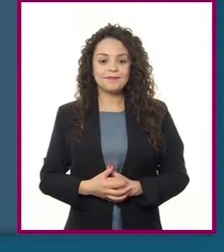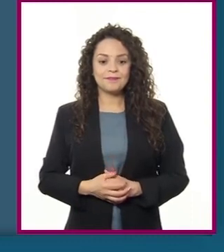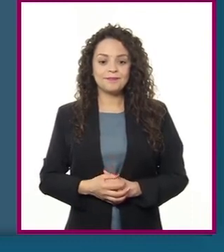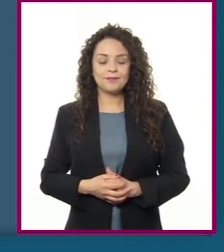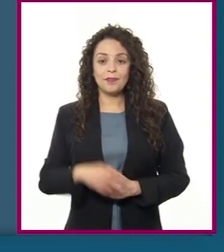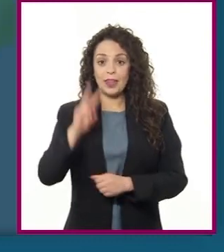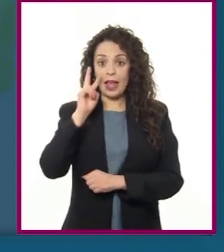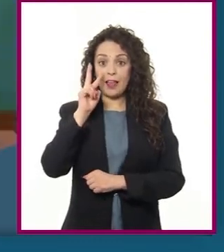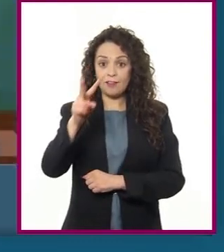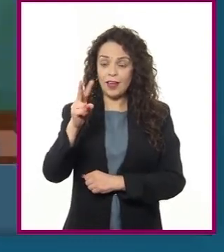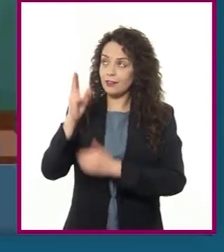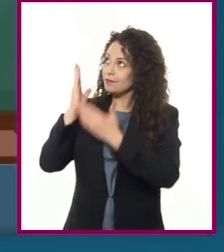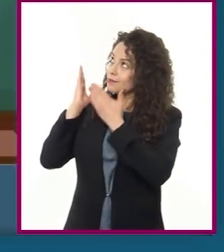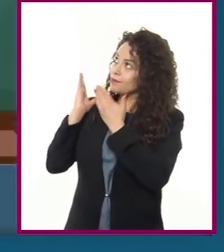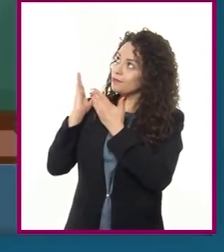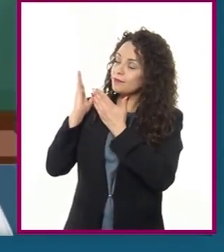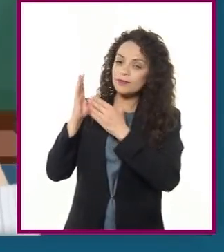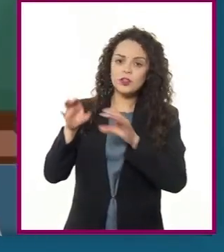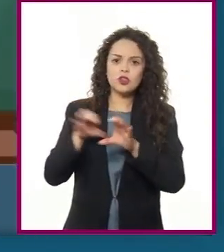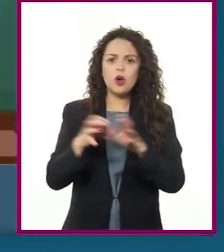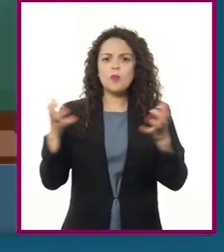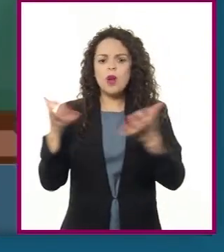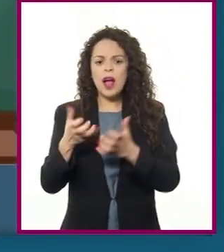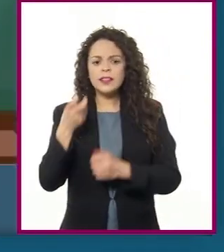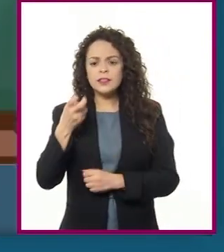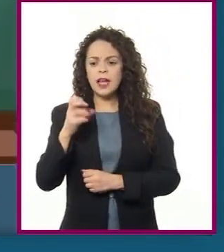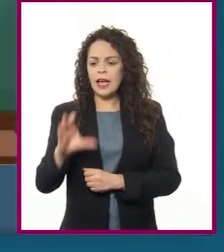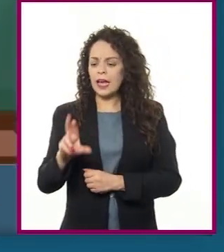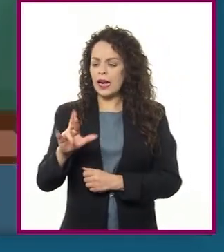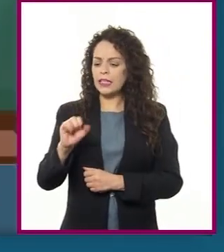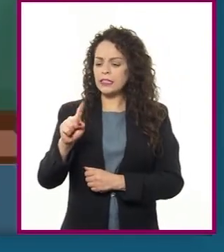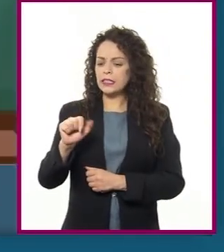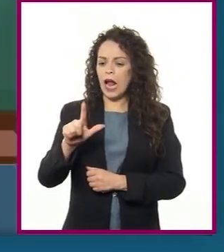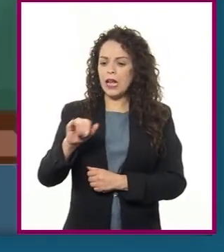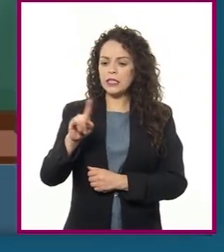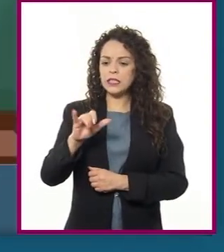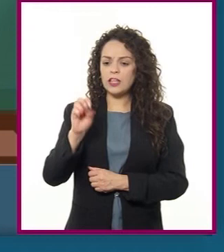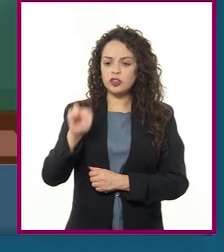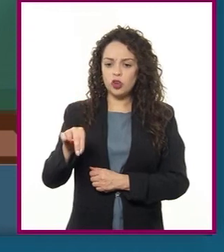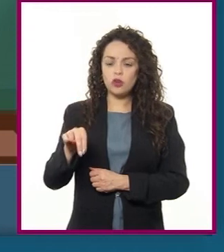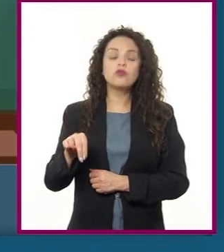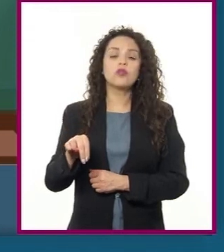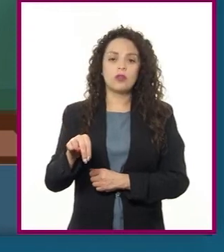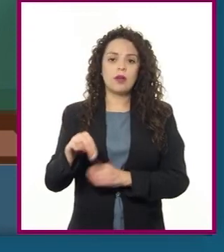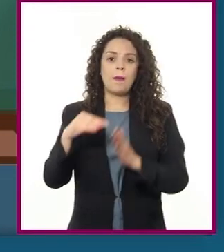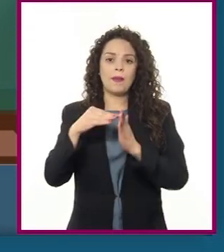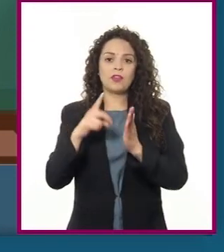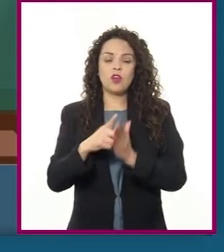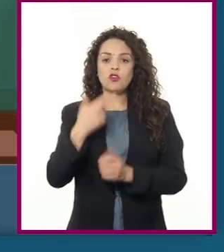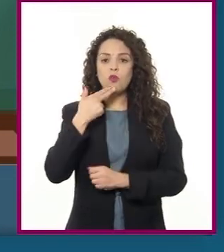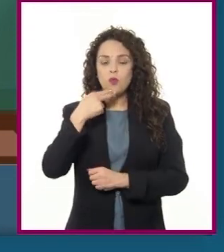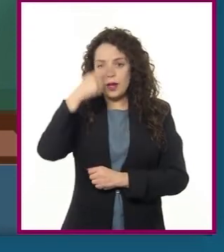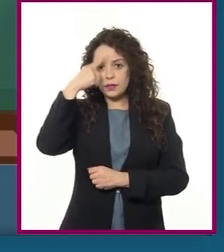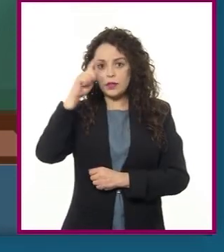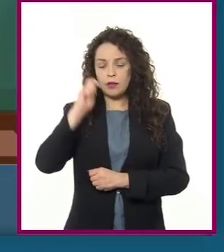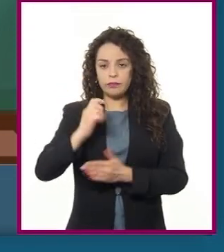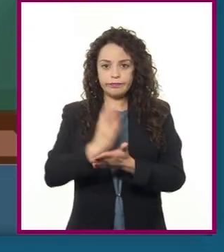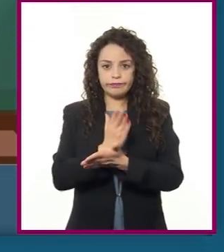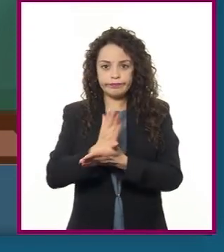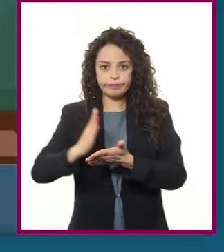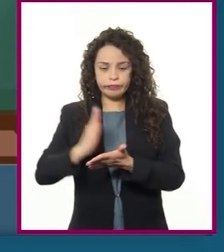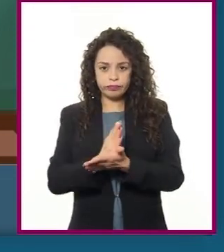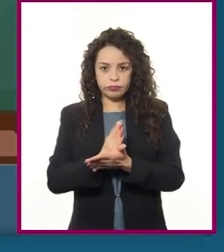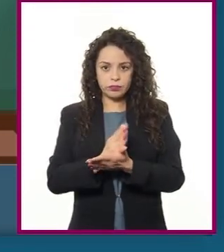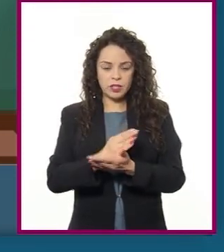Veamos la ficha técnica de este procedimiento. La cristalización es el método de separación en el que se produce la formación de un